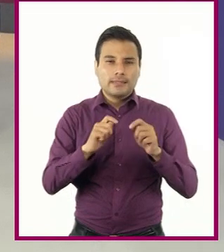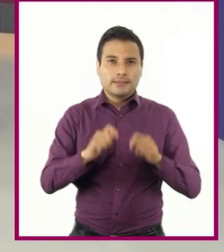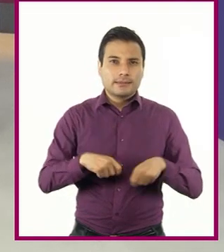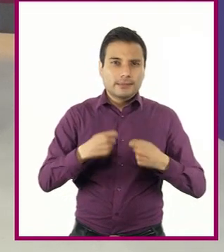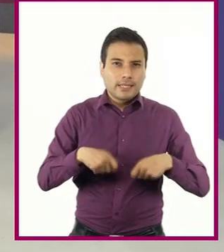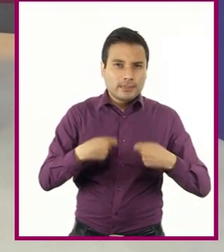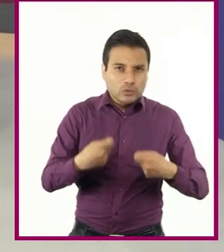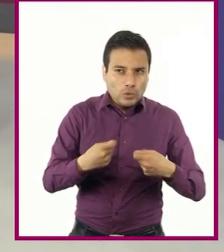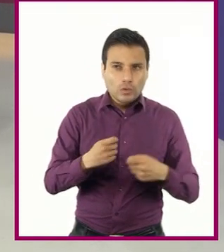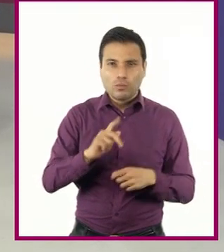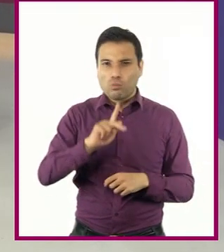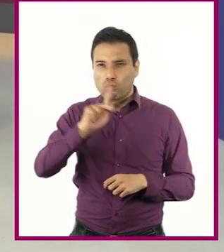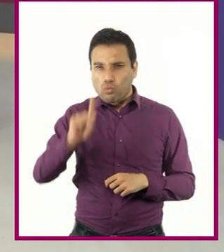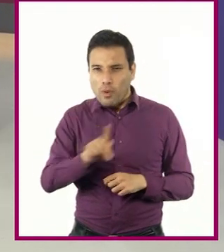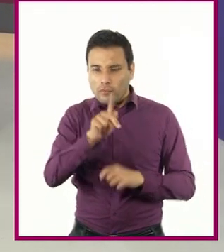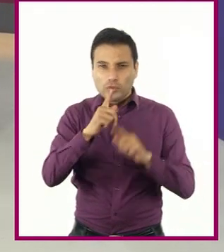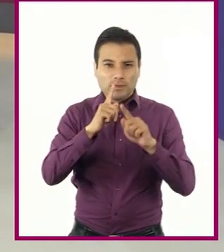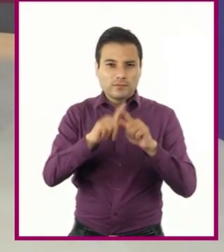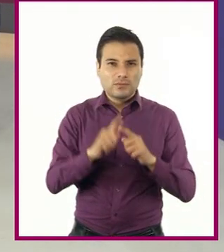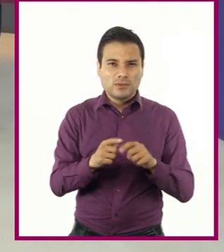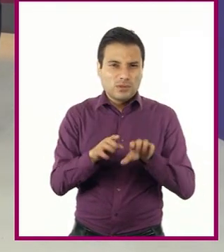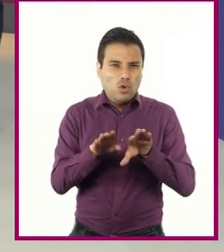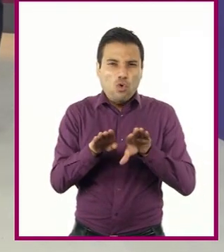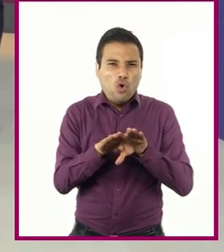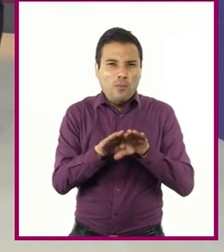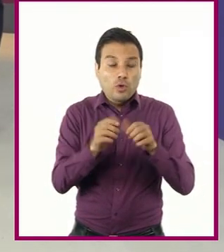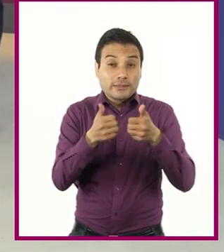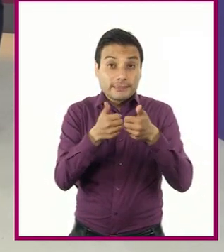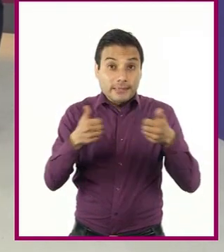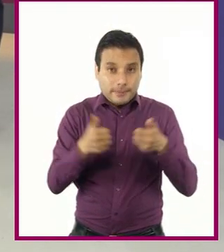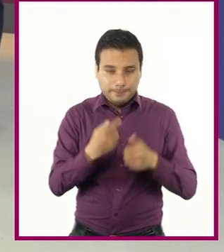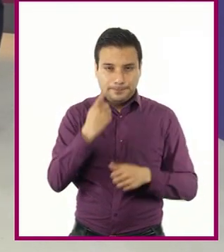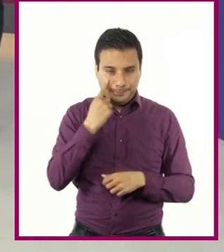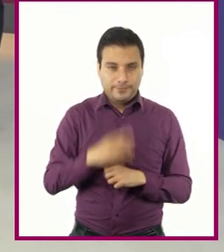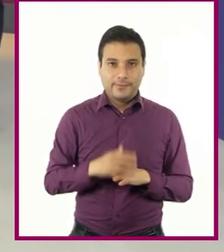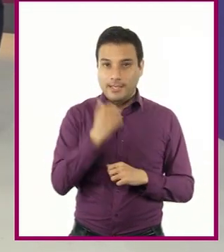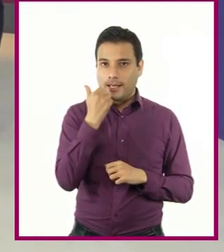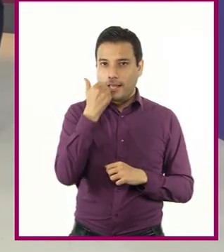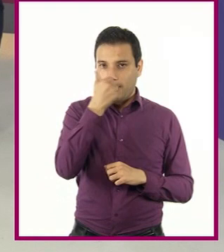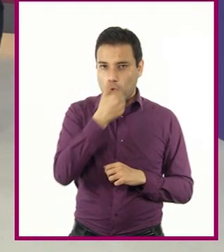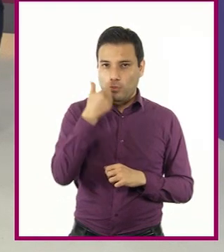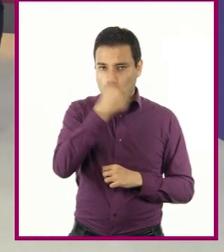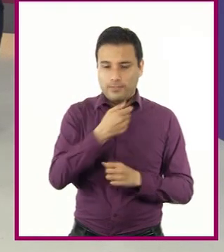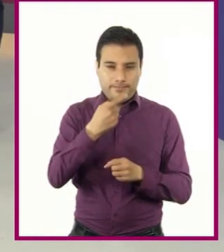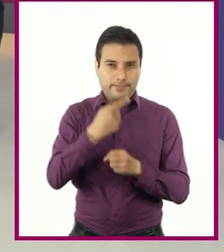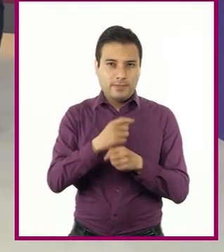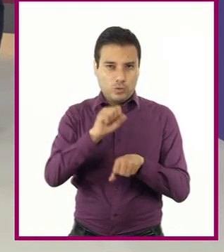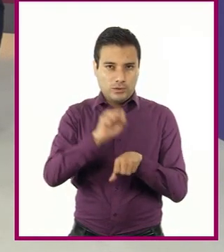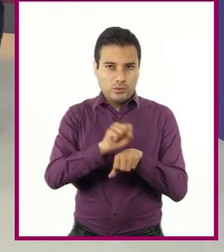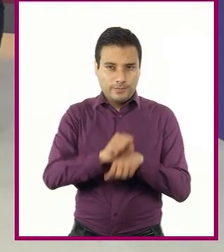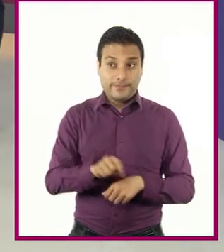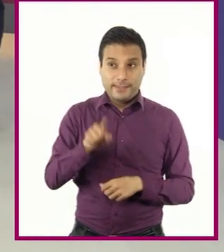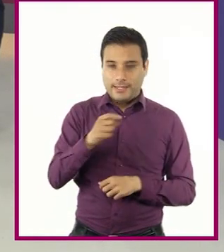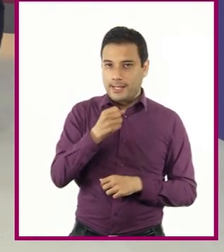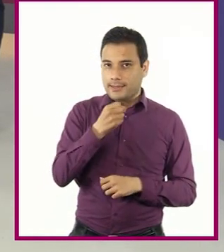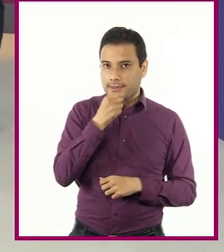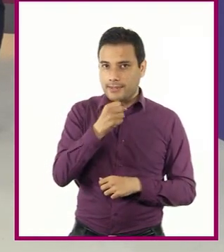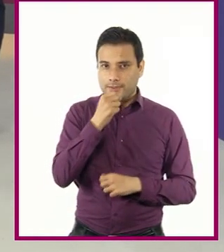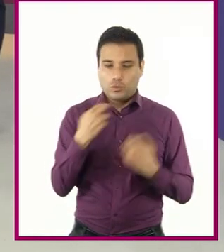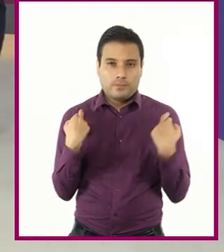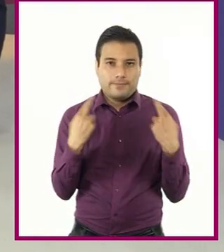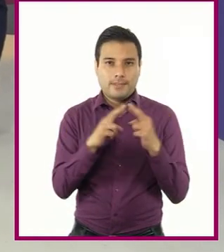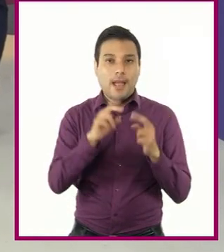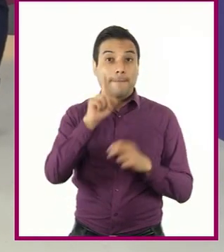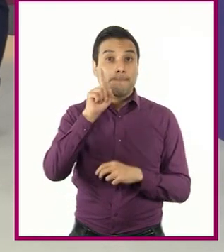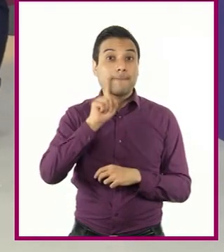los pueblos en los que habitamos, Rodrigo, un estudiante que cursa el primer grado de secundaria, entrevistó a la profesora Yesenia